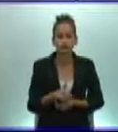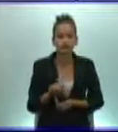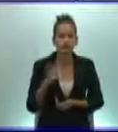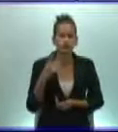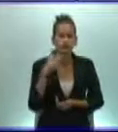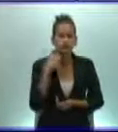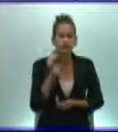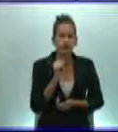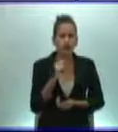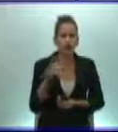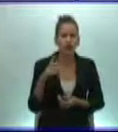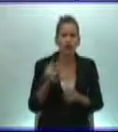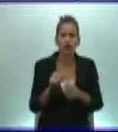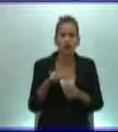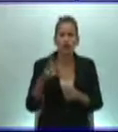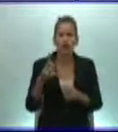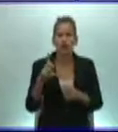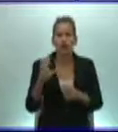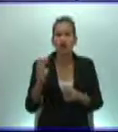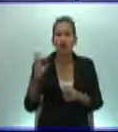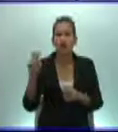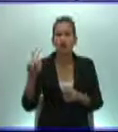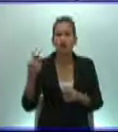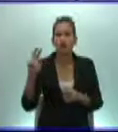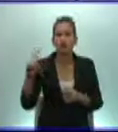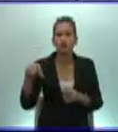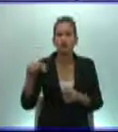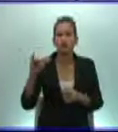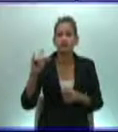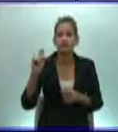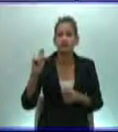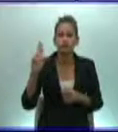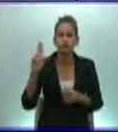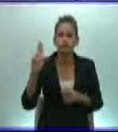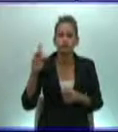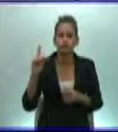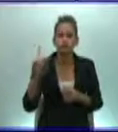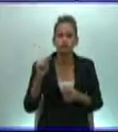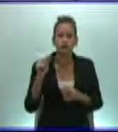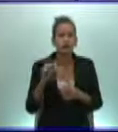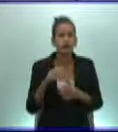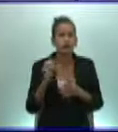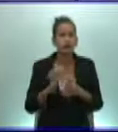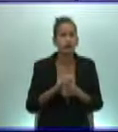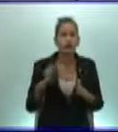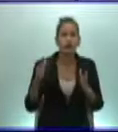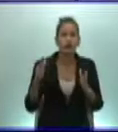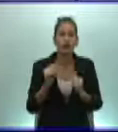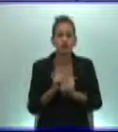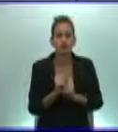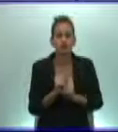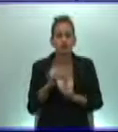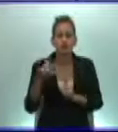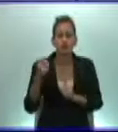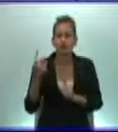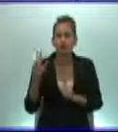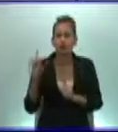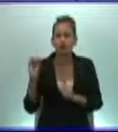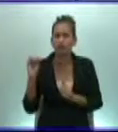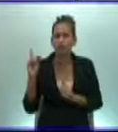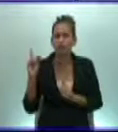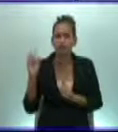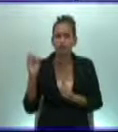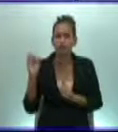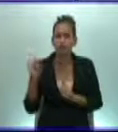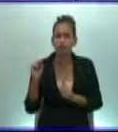dos de sus lados. Pero la posición de estos lados se corresponde con alguno de los